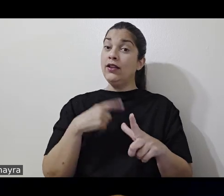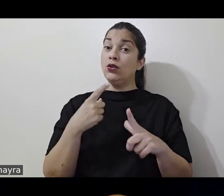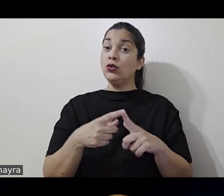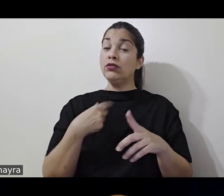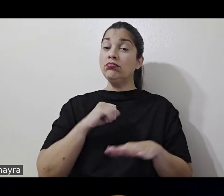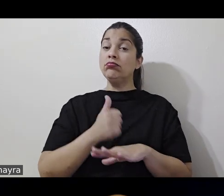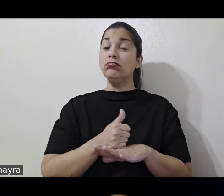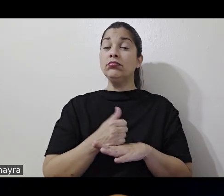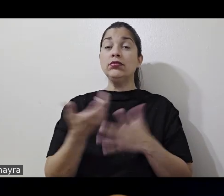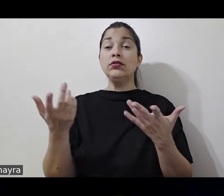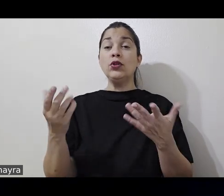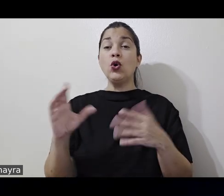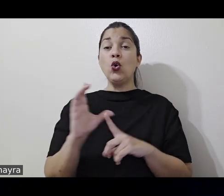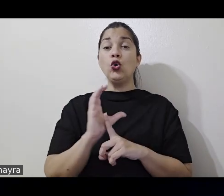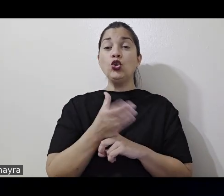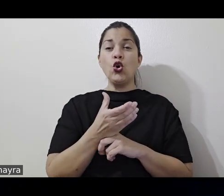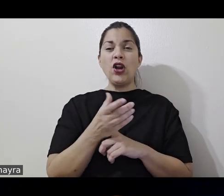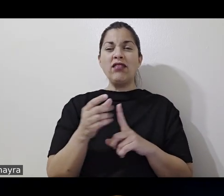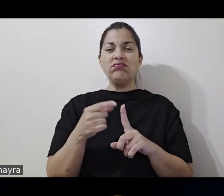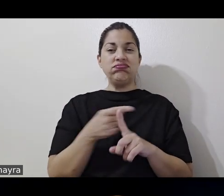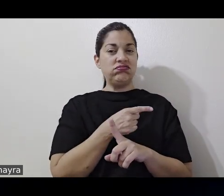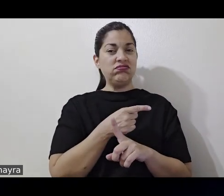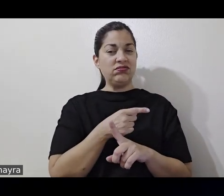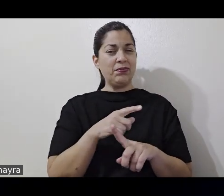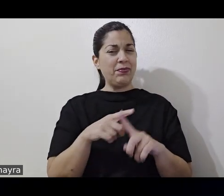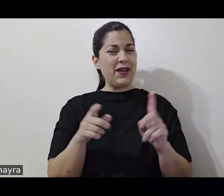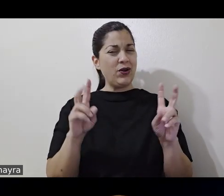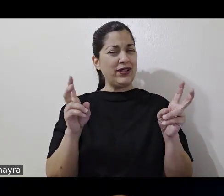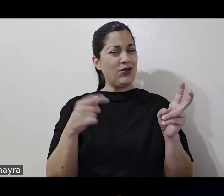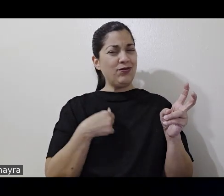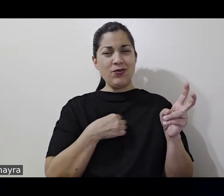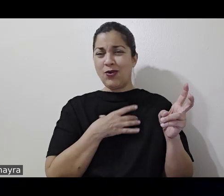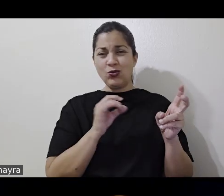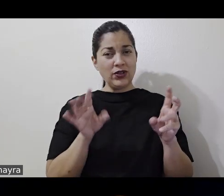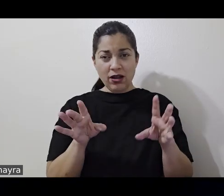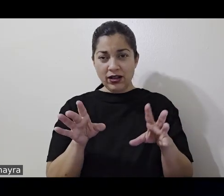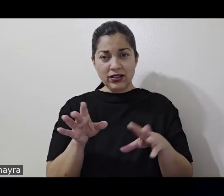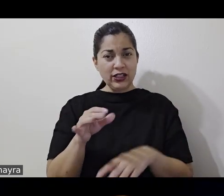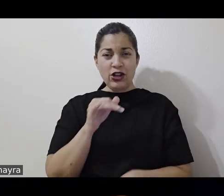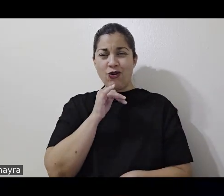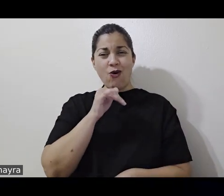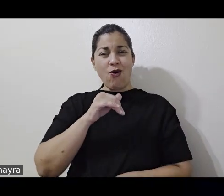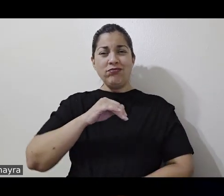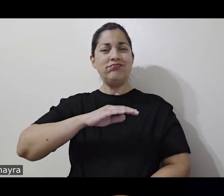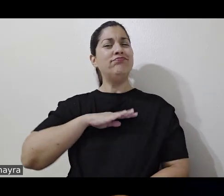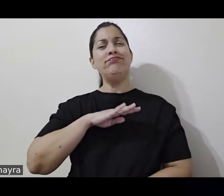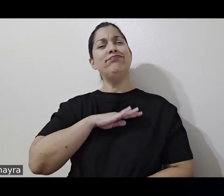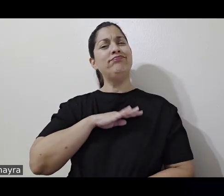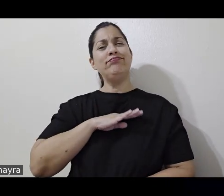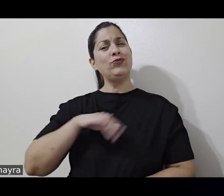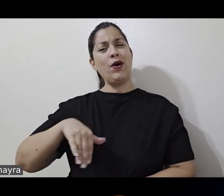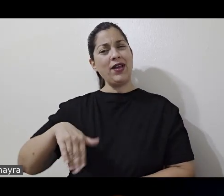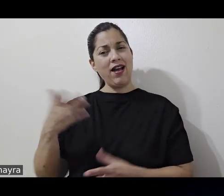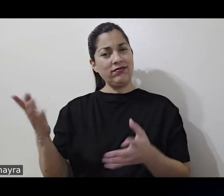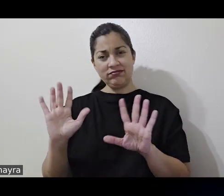puse Cultura Tergiversada, pero ese título a mí no me gustaba. Y como que no me llenaba, no lo veía como. No te había hecho el clic todavía. No